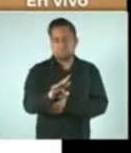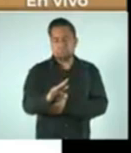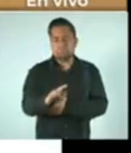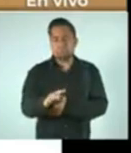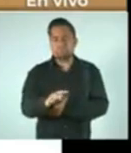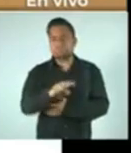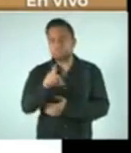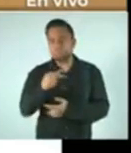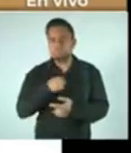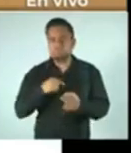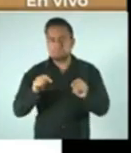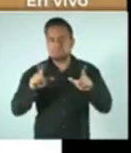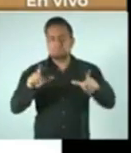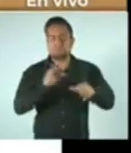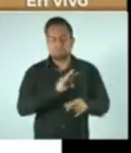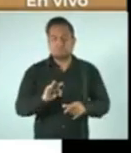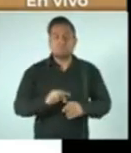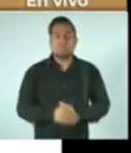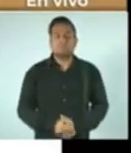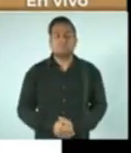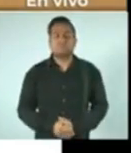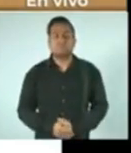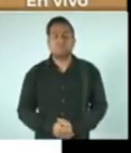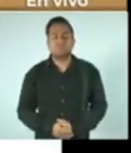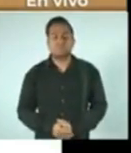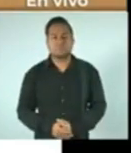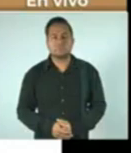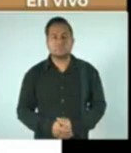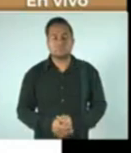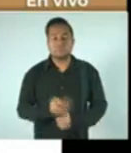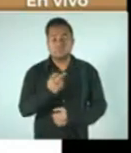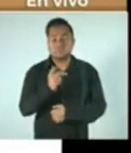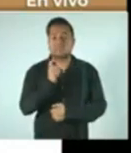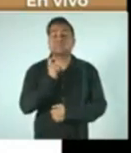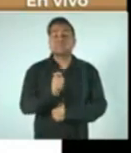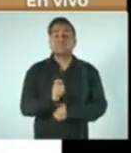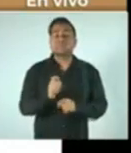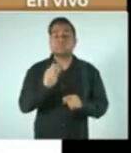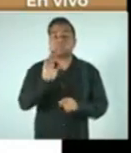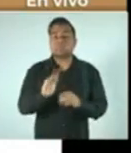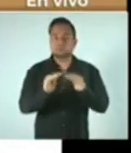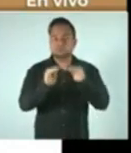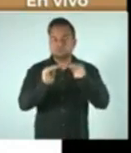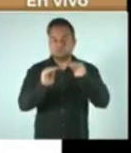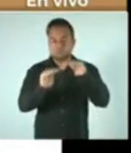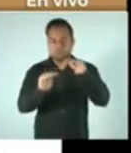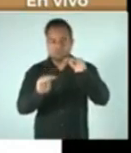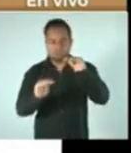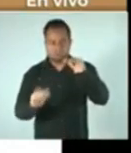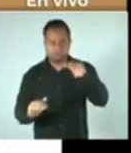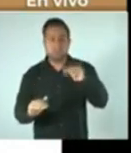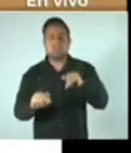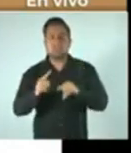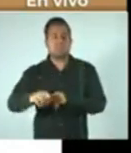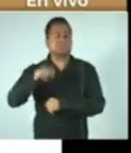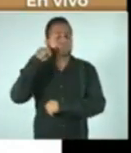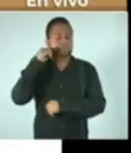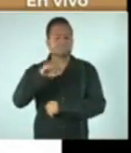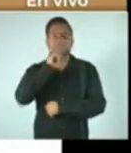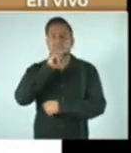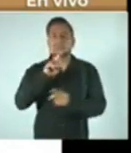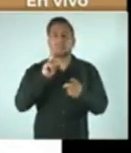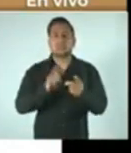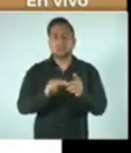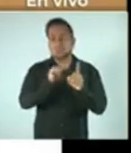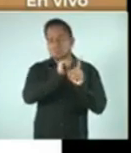intervención, la puedan proyectar, pero esto marca una tendencia a la baja, no solo en Oaxaca, sino también en